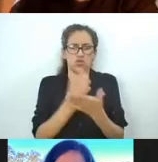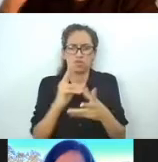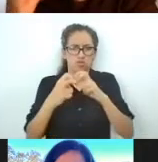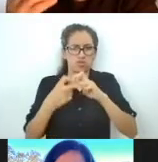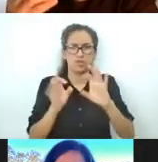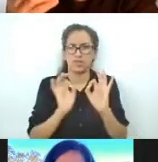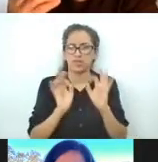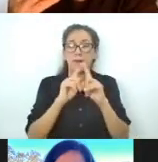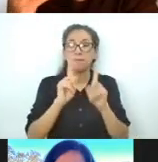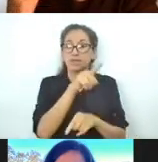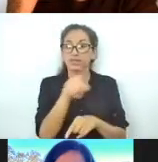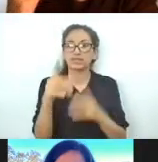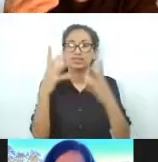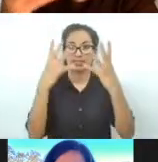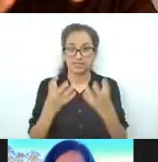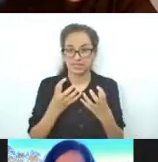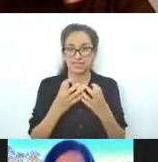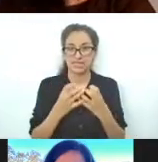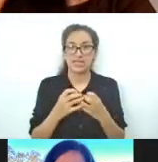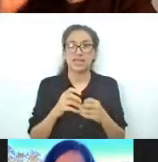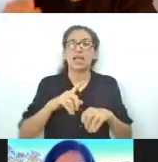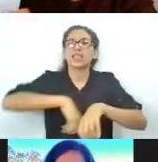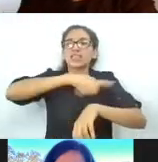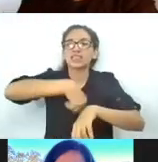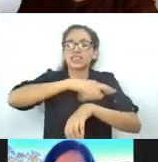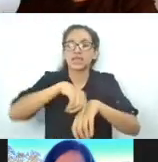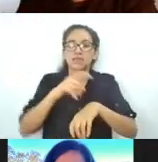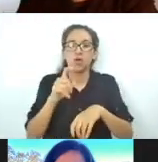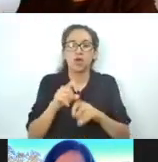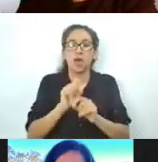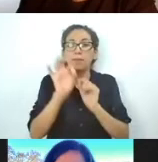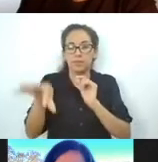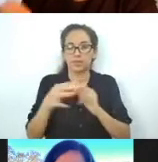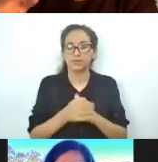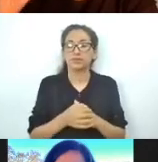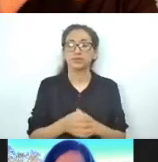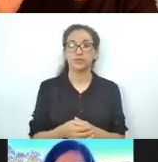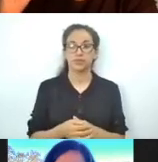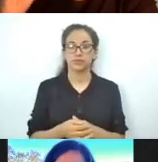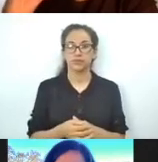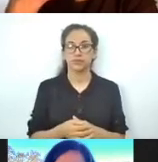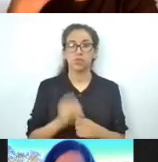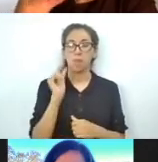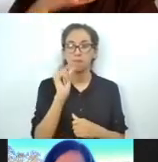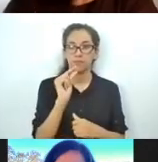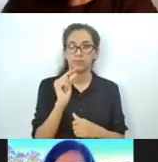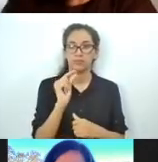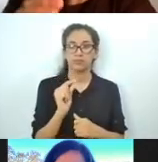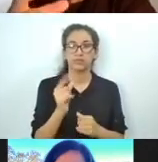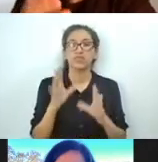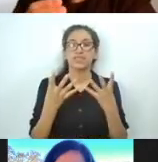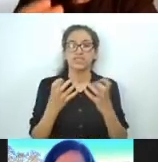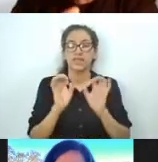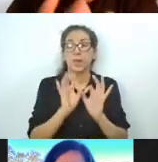ellos quieren eyacular más tardíamente. Entonces, un poco que están llevando la